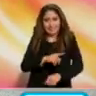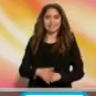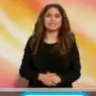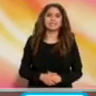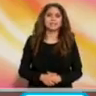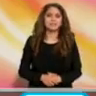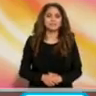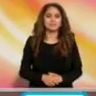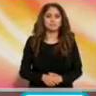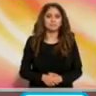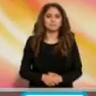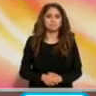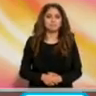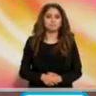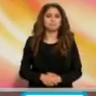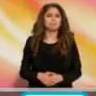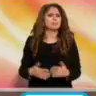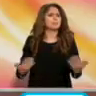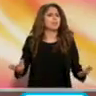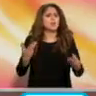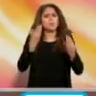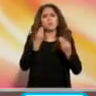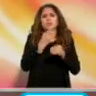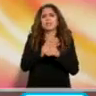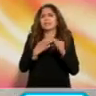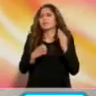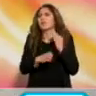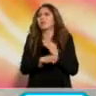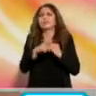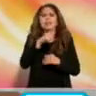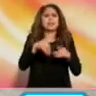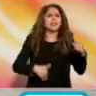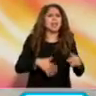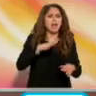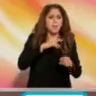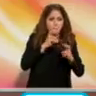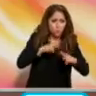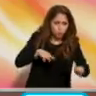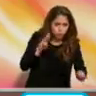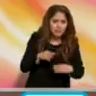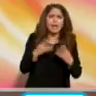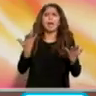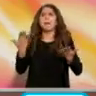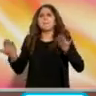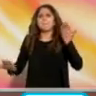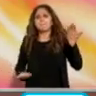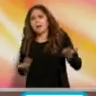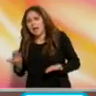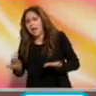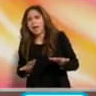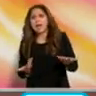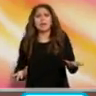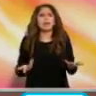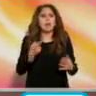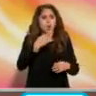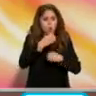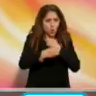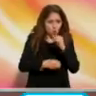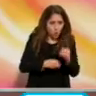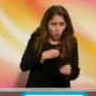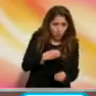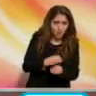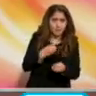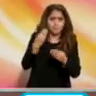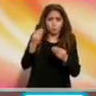spoilear, como si fuera el Sí, cine. es que hay muchos elementos. Tenemos música, tenemos baile, tenemos varias obras, ¿no?